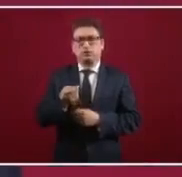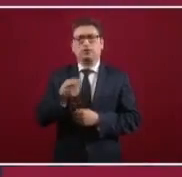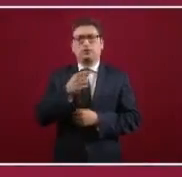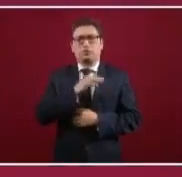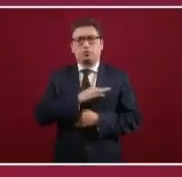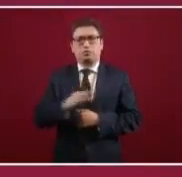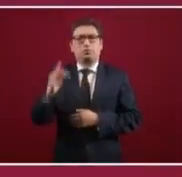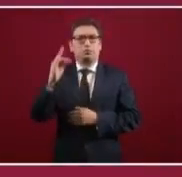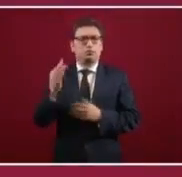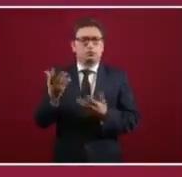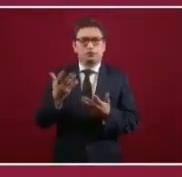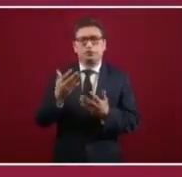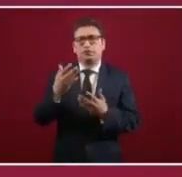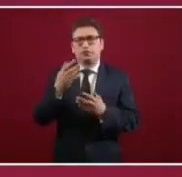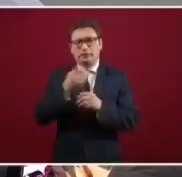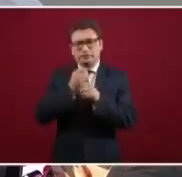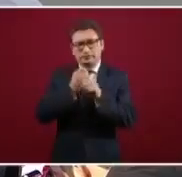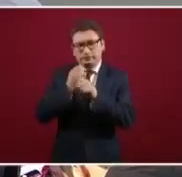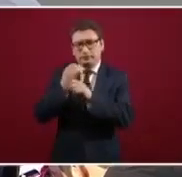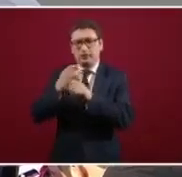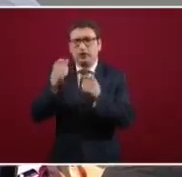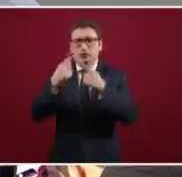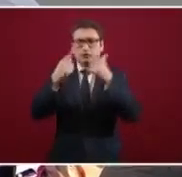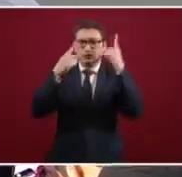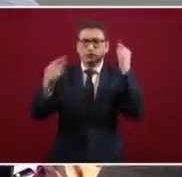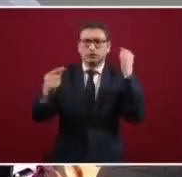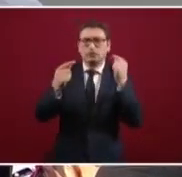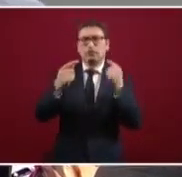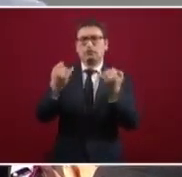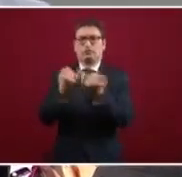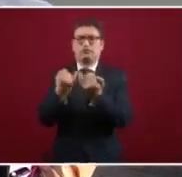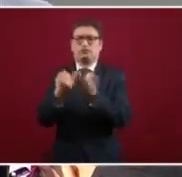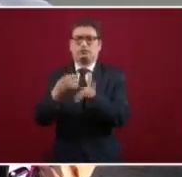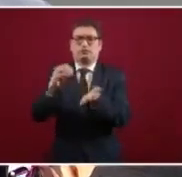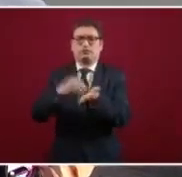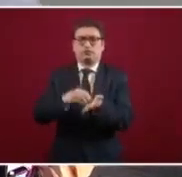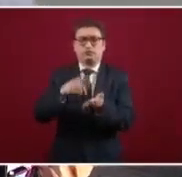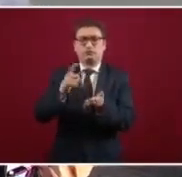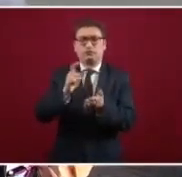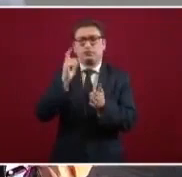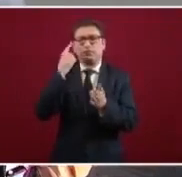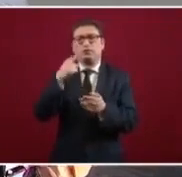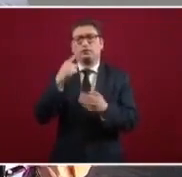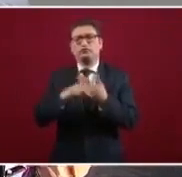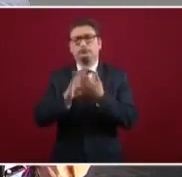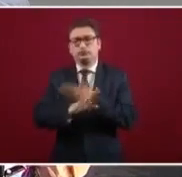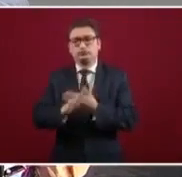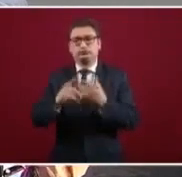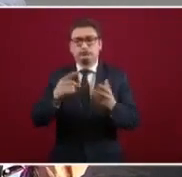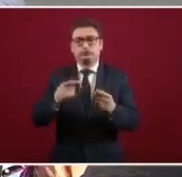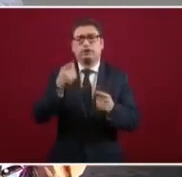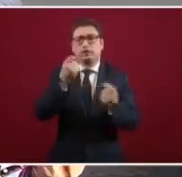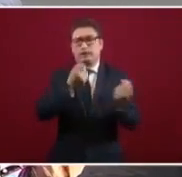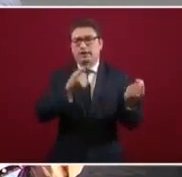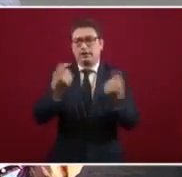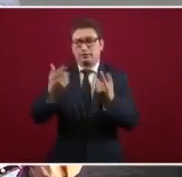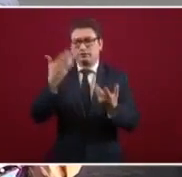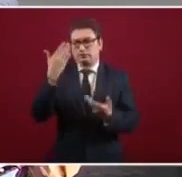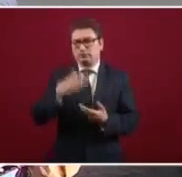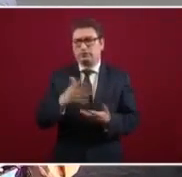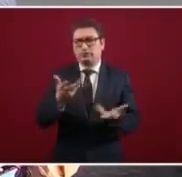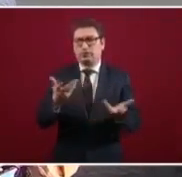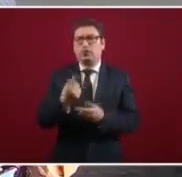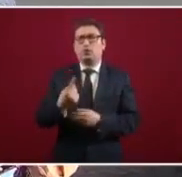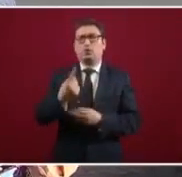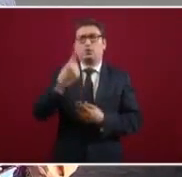graduaciones estudiantiles en el rubro de prevención y hay casos en los que